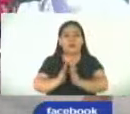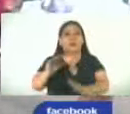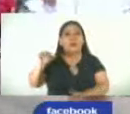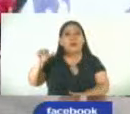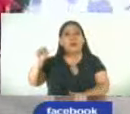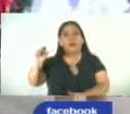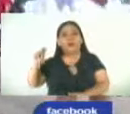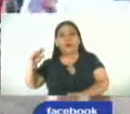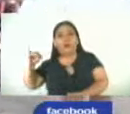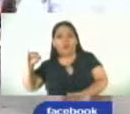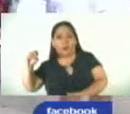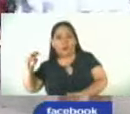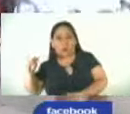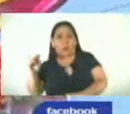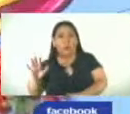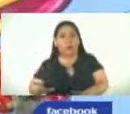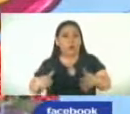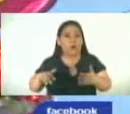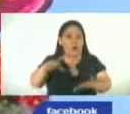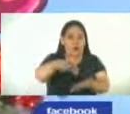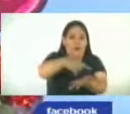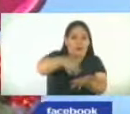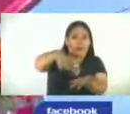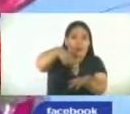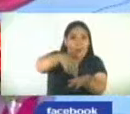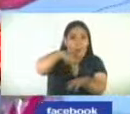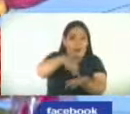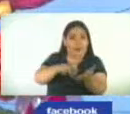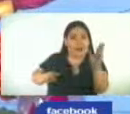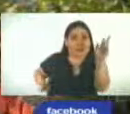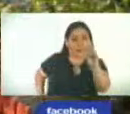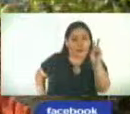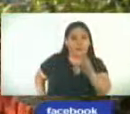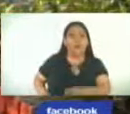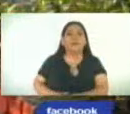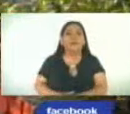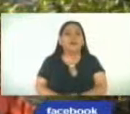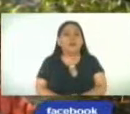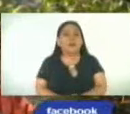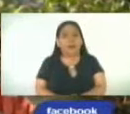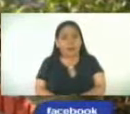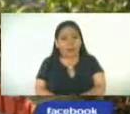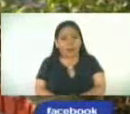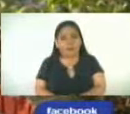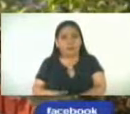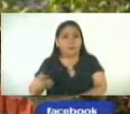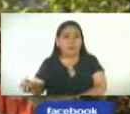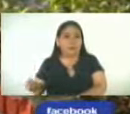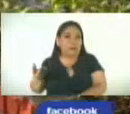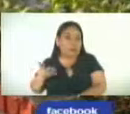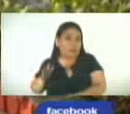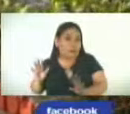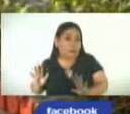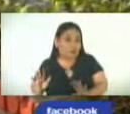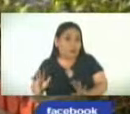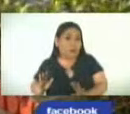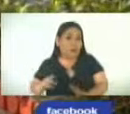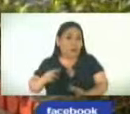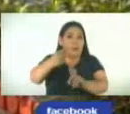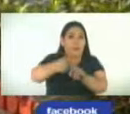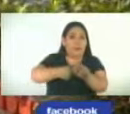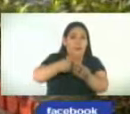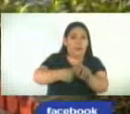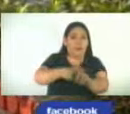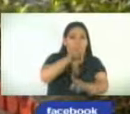en cuenta que hoy son un distrito de San Salvador Centro. Bueno, nos han comentado de que a partir del sábado